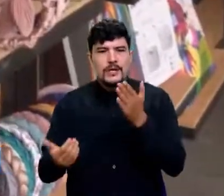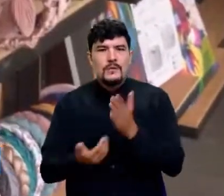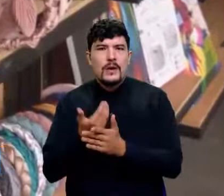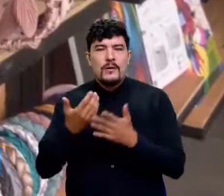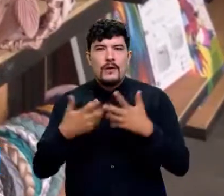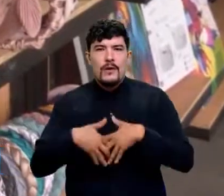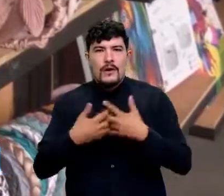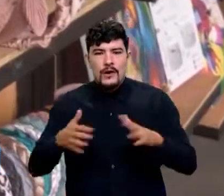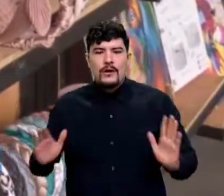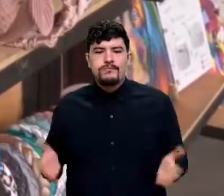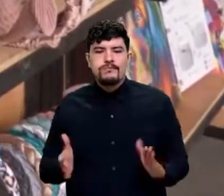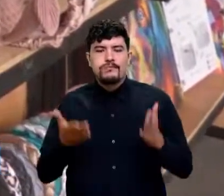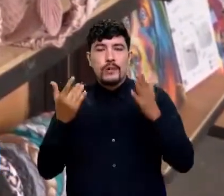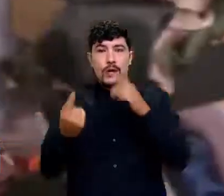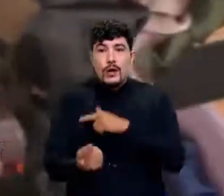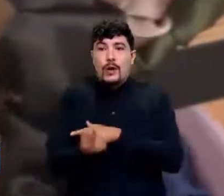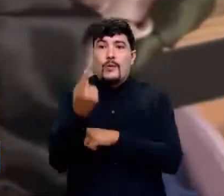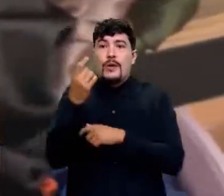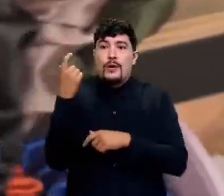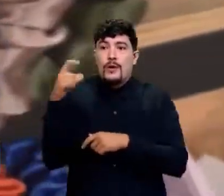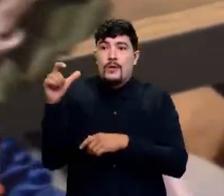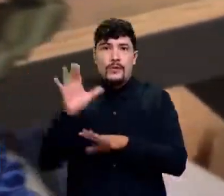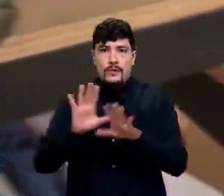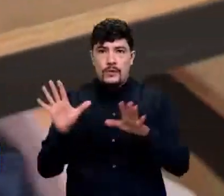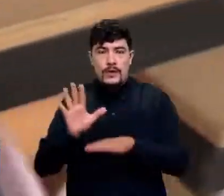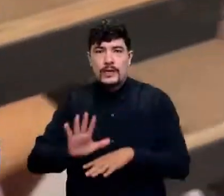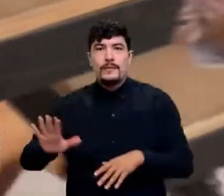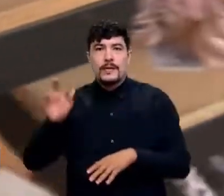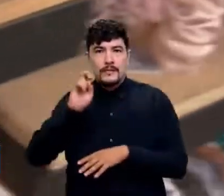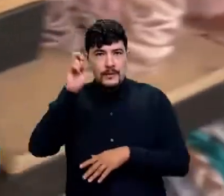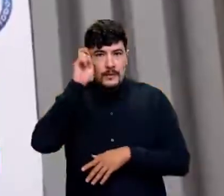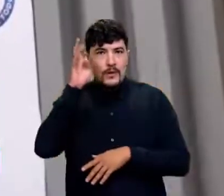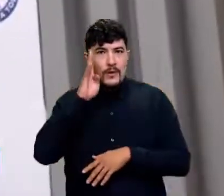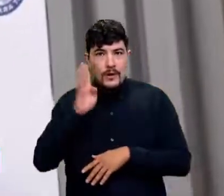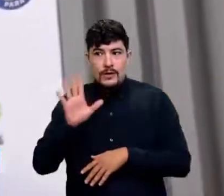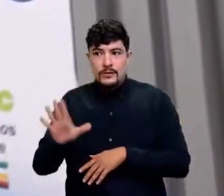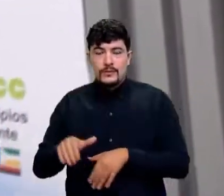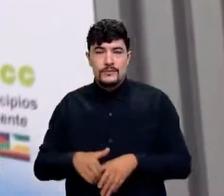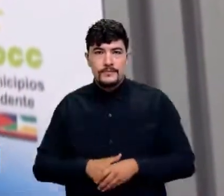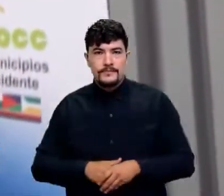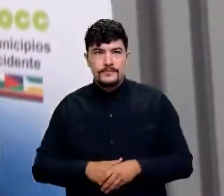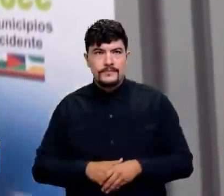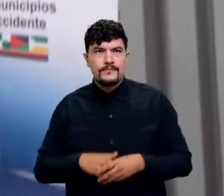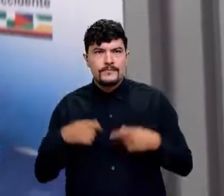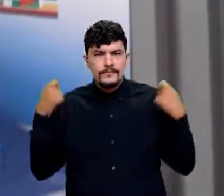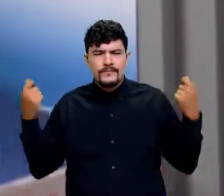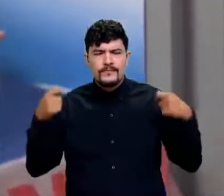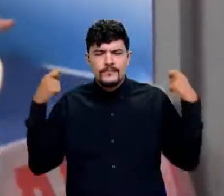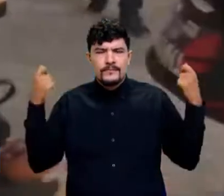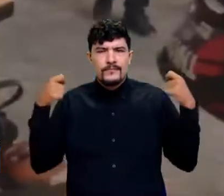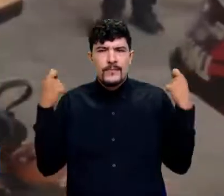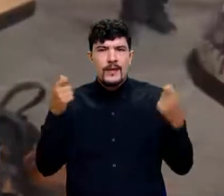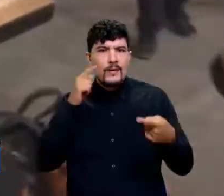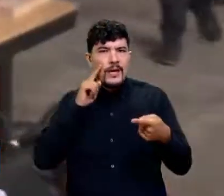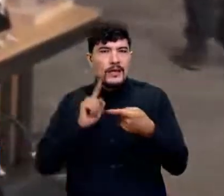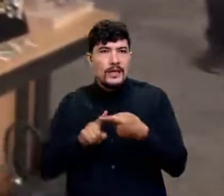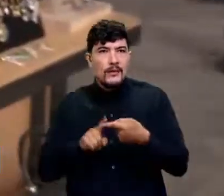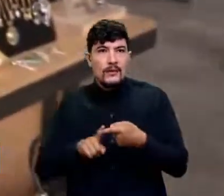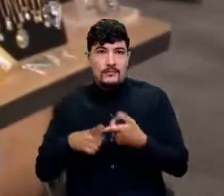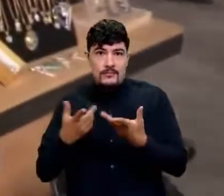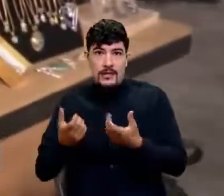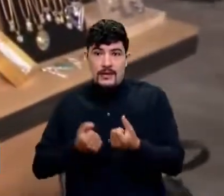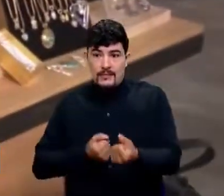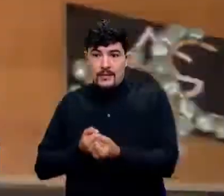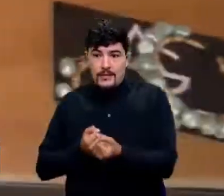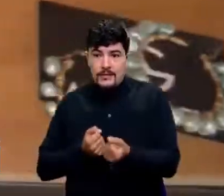no solo de computación 9 nor de santander a la biblioteca pública esta feria le apuesta a promover la riqueza agrícola minera y de